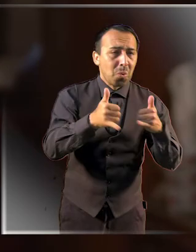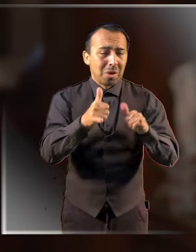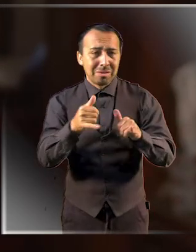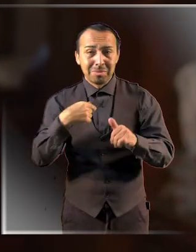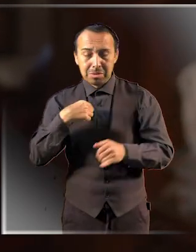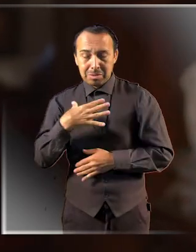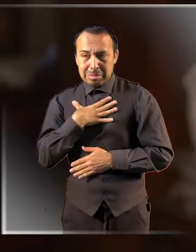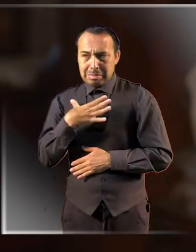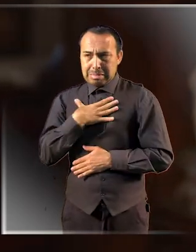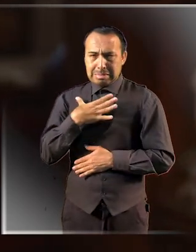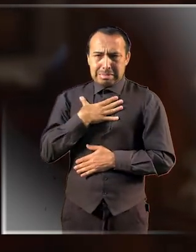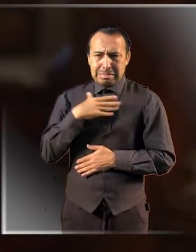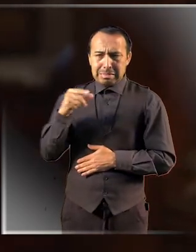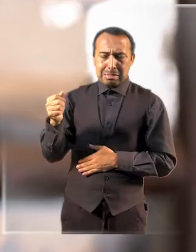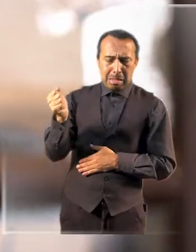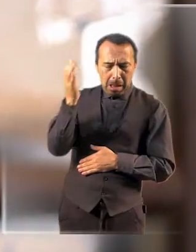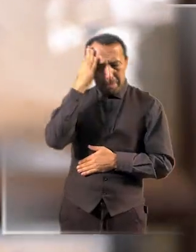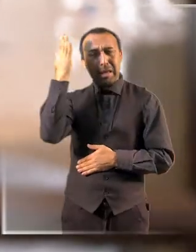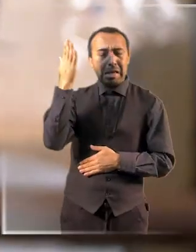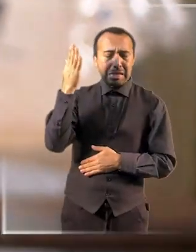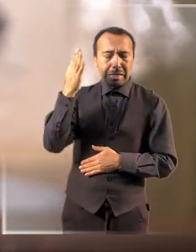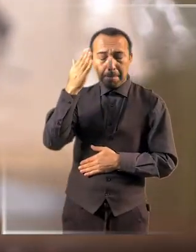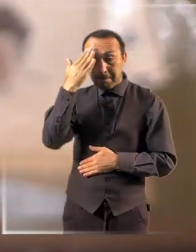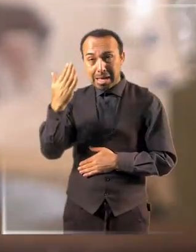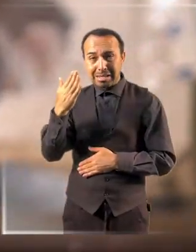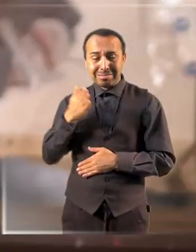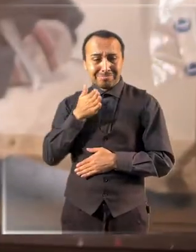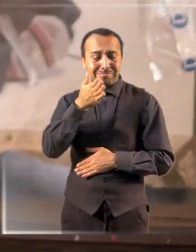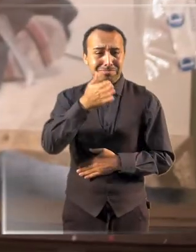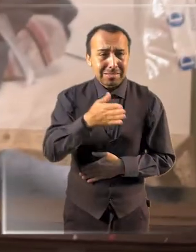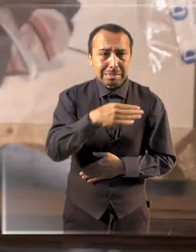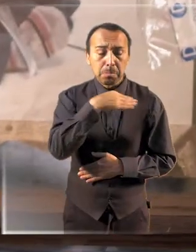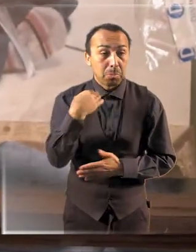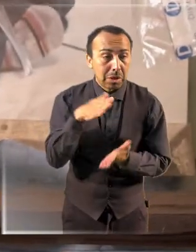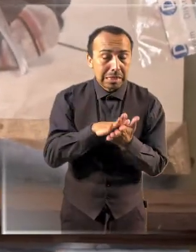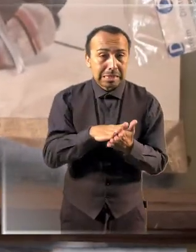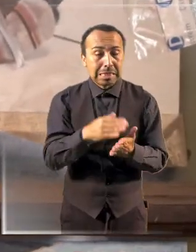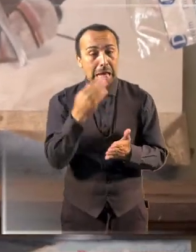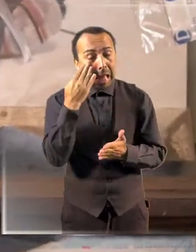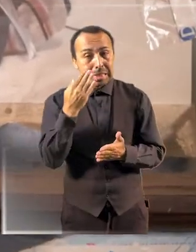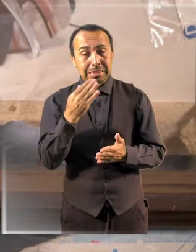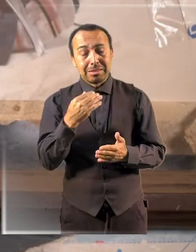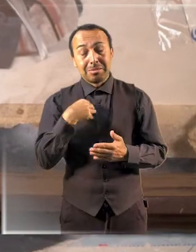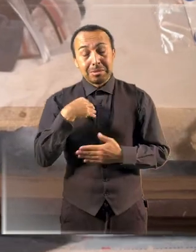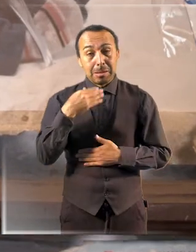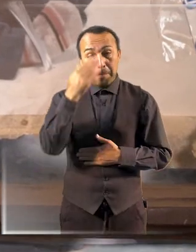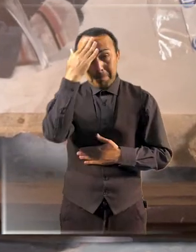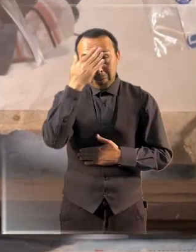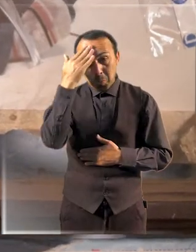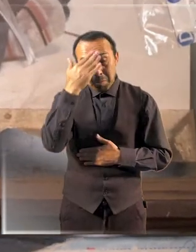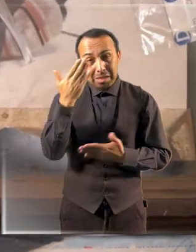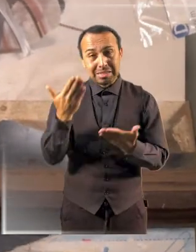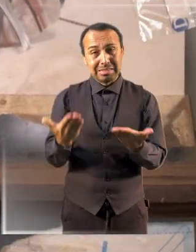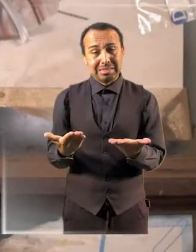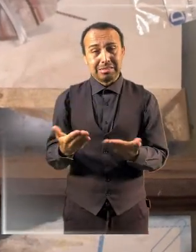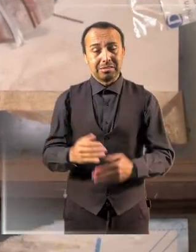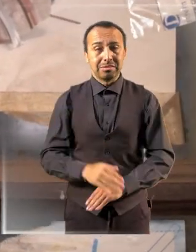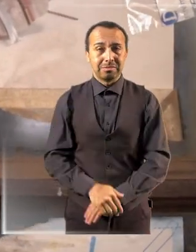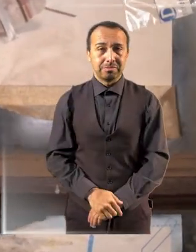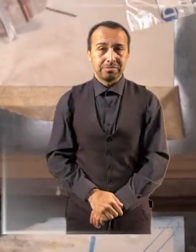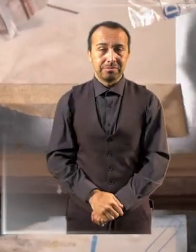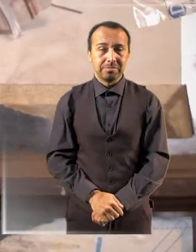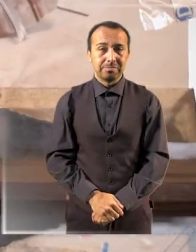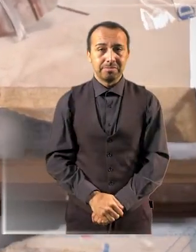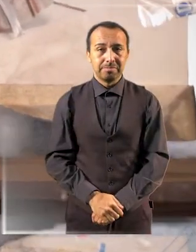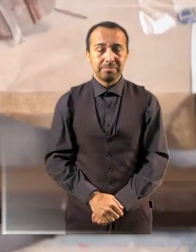un golpe mal puesto y el Emanuel ya no la cuente de nuevo. Mira, aquí el Emanuel tenía el pelito